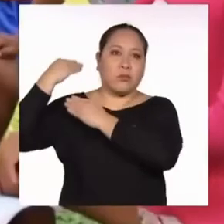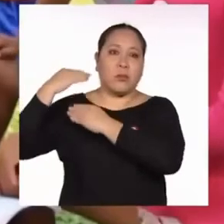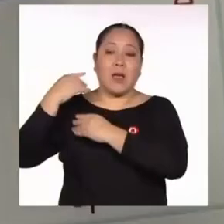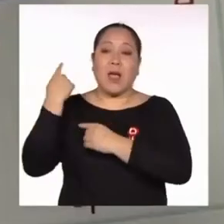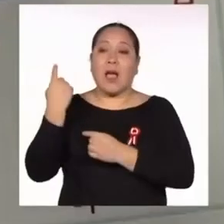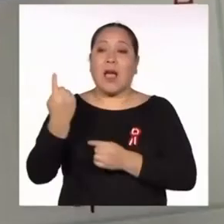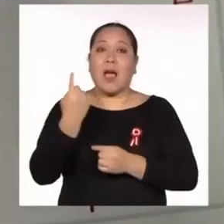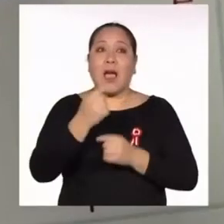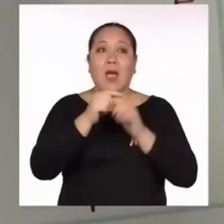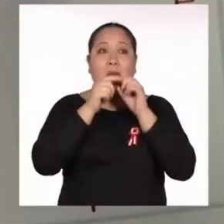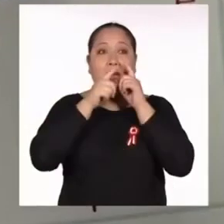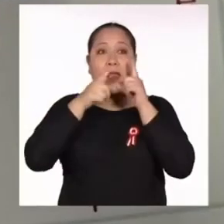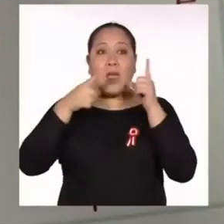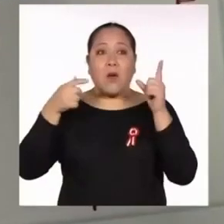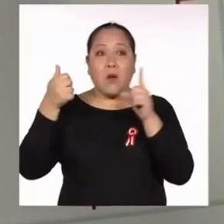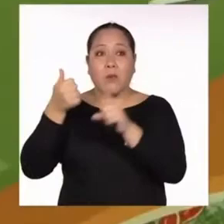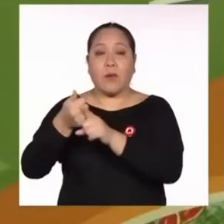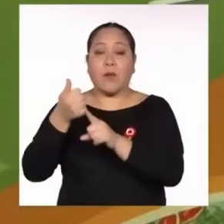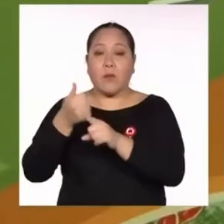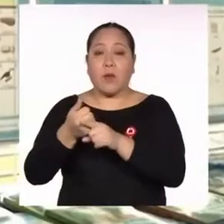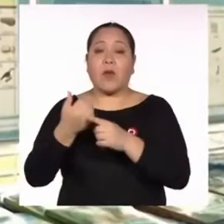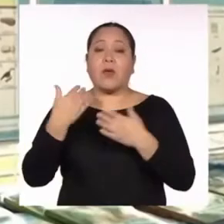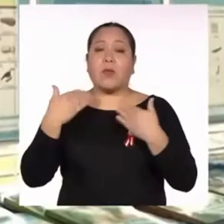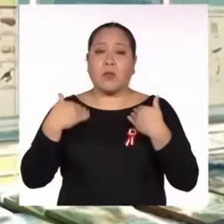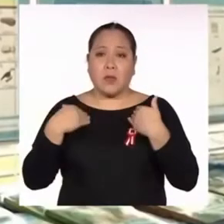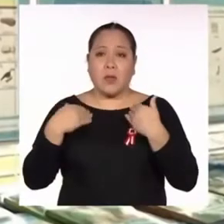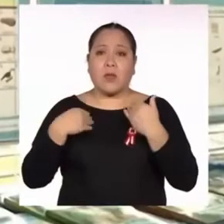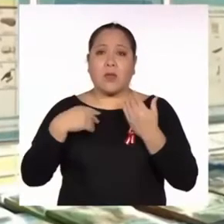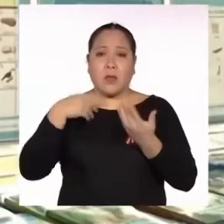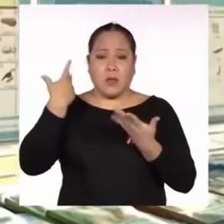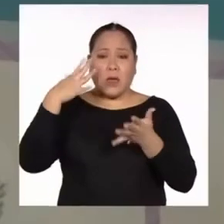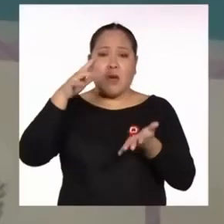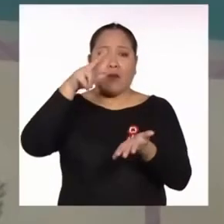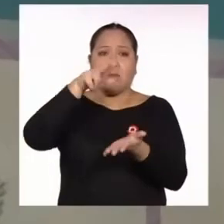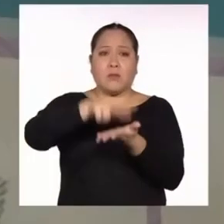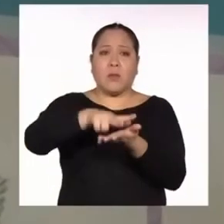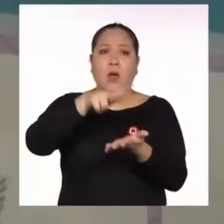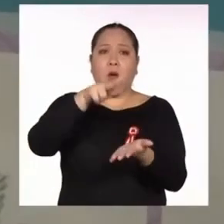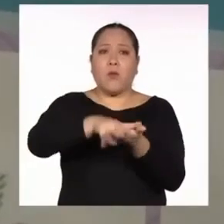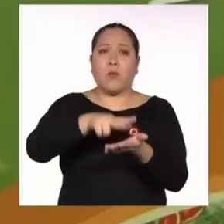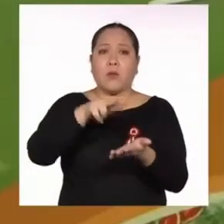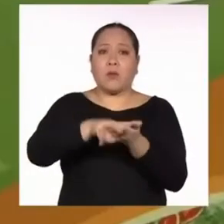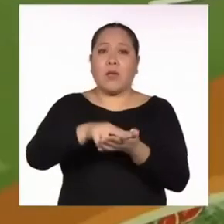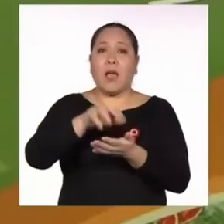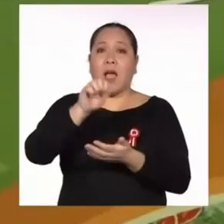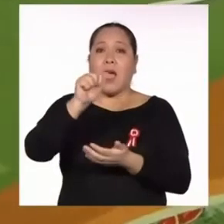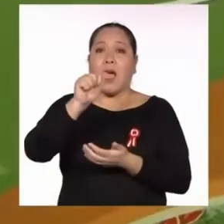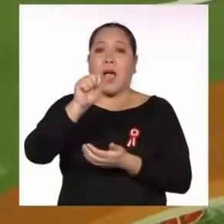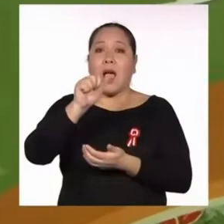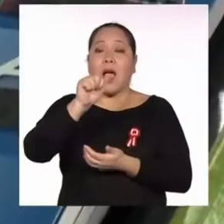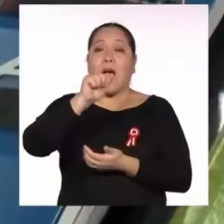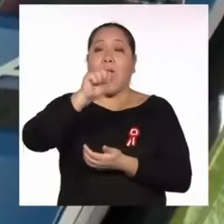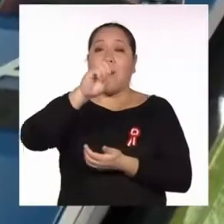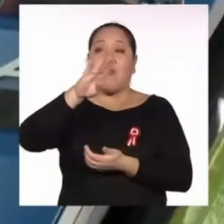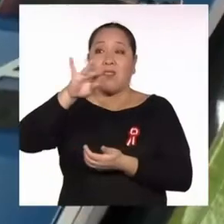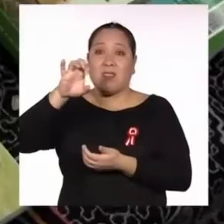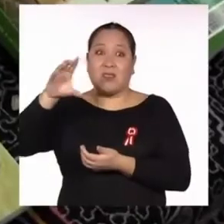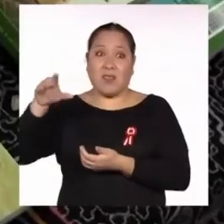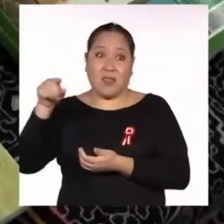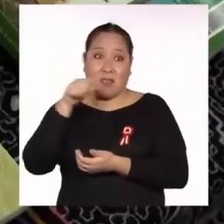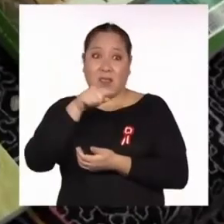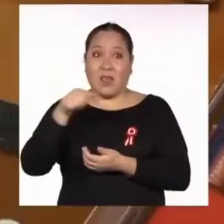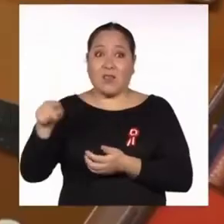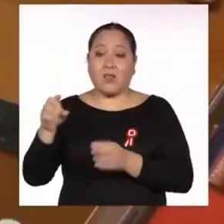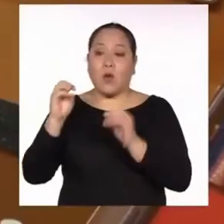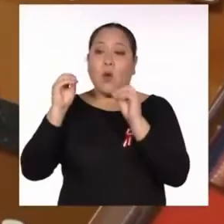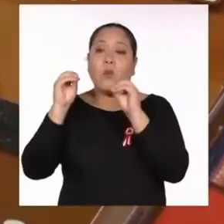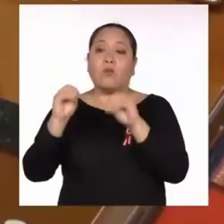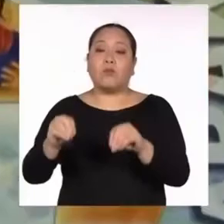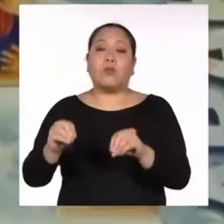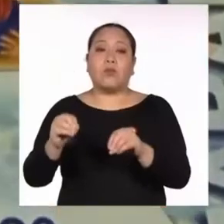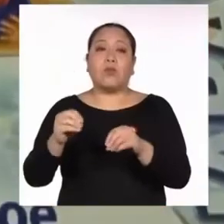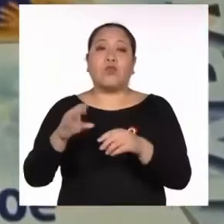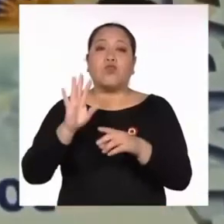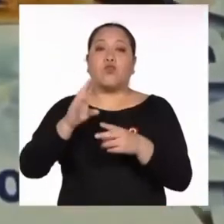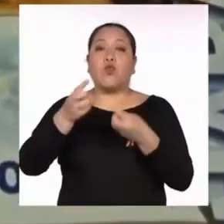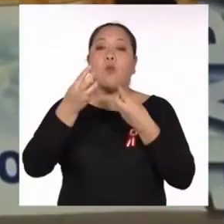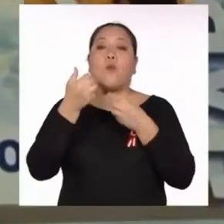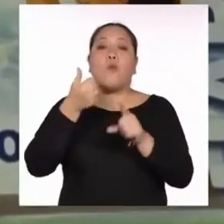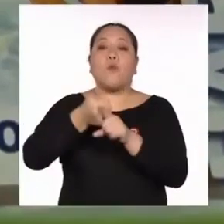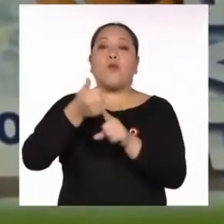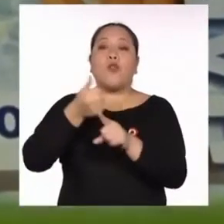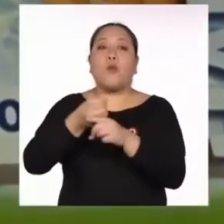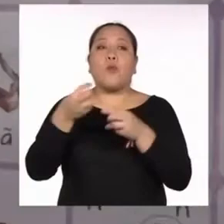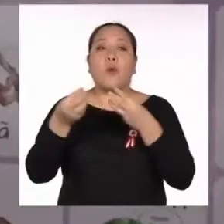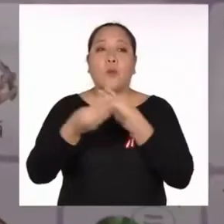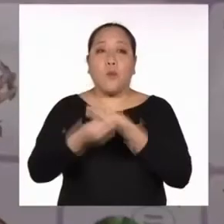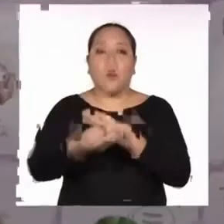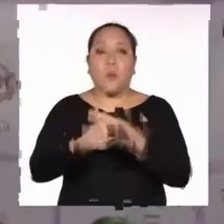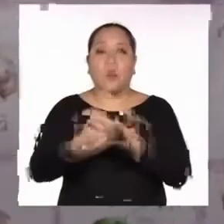tiene alfabeto oficializado por el ministerio de educación con los cuales desarrolla materiales educativos que brindan